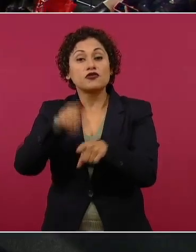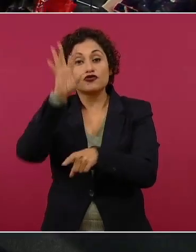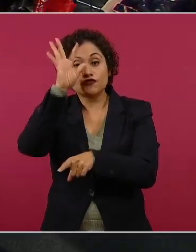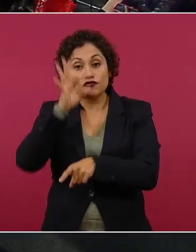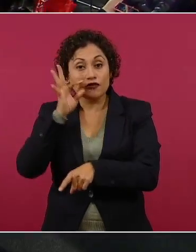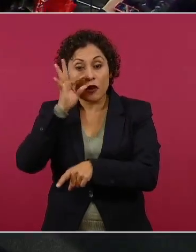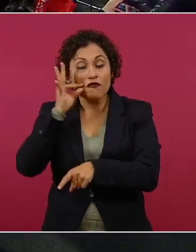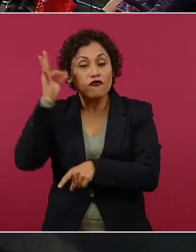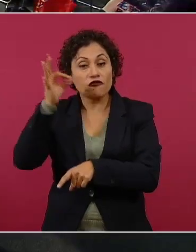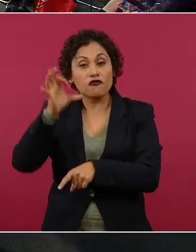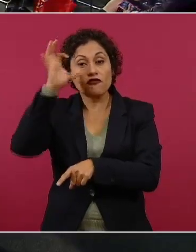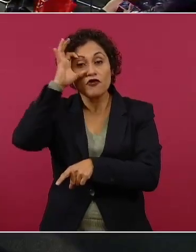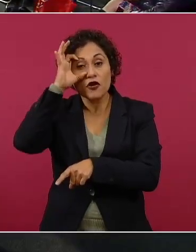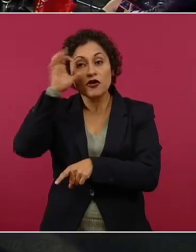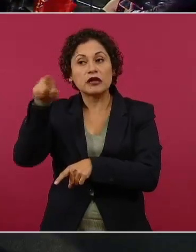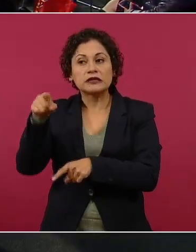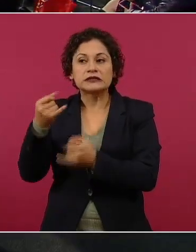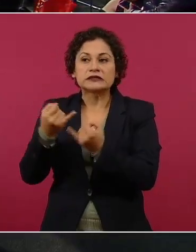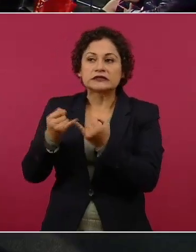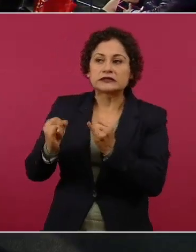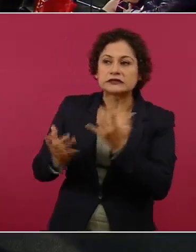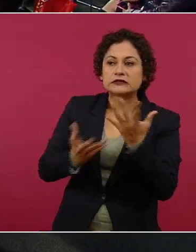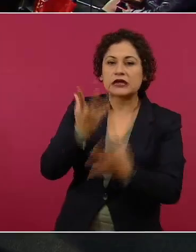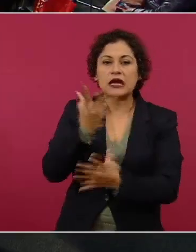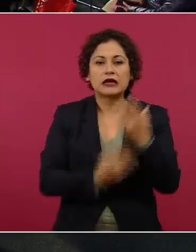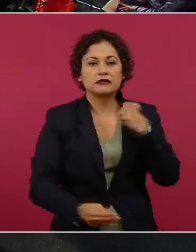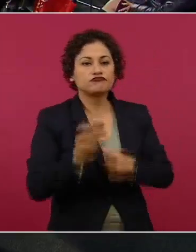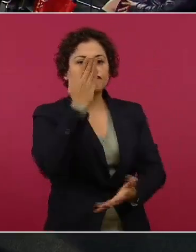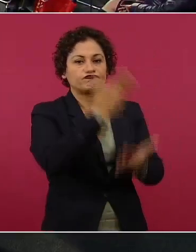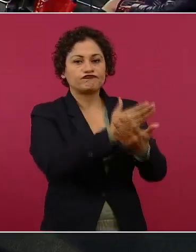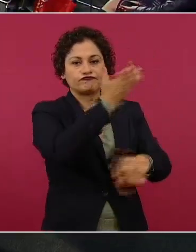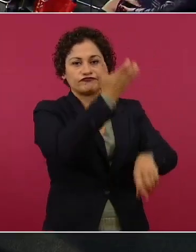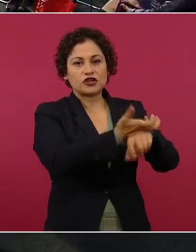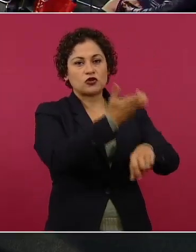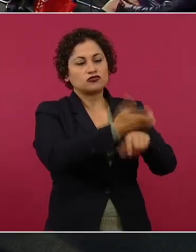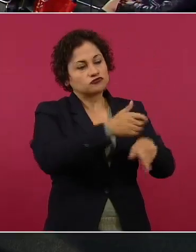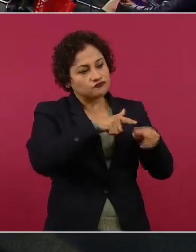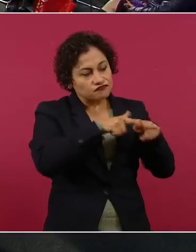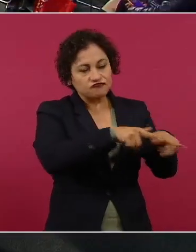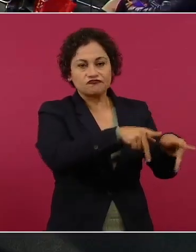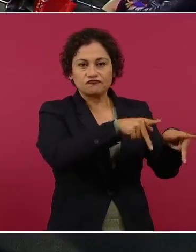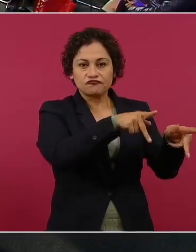independiente en Estados Unidos. Los que se quedaron,